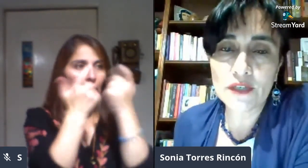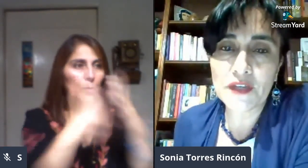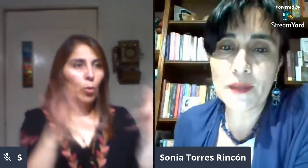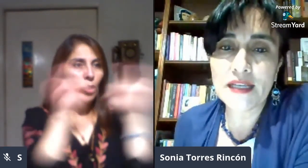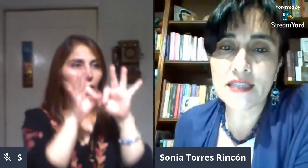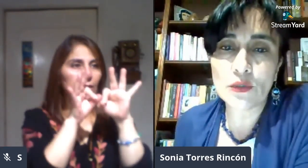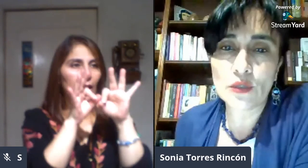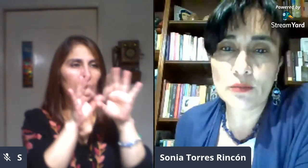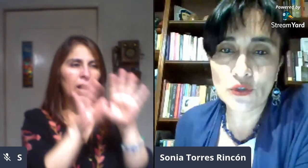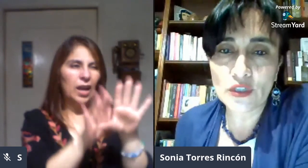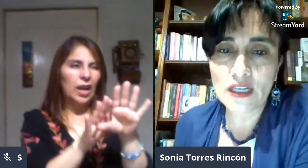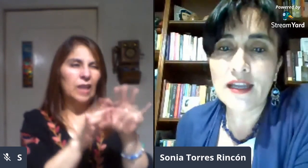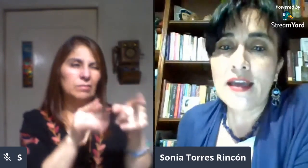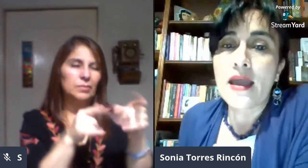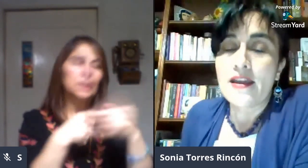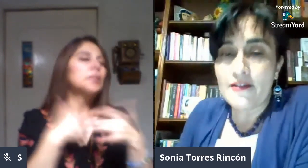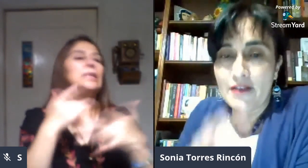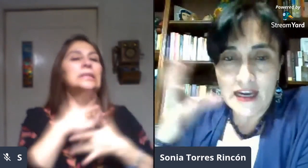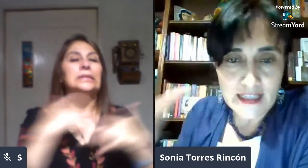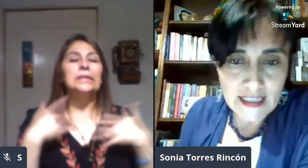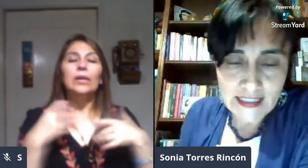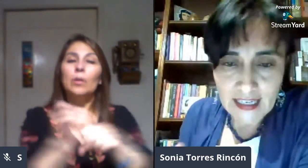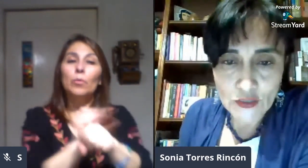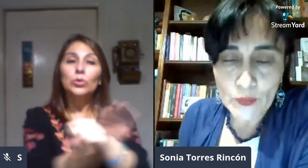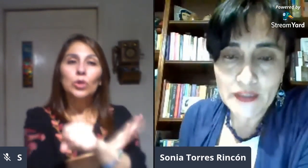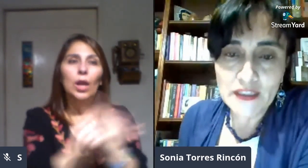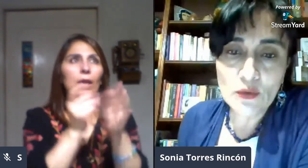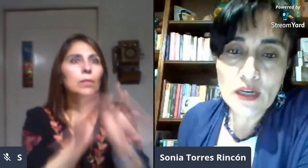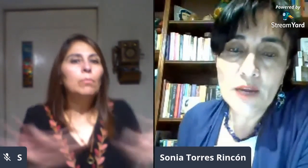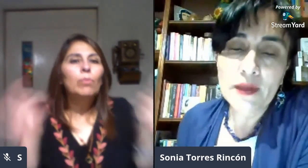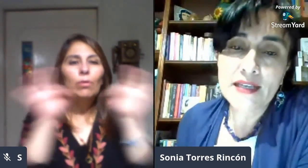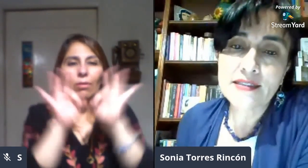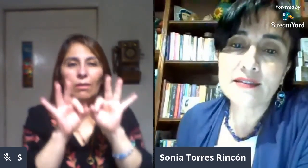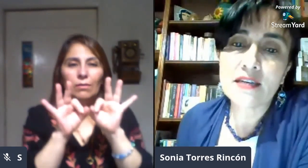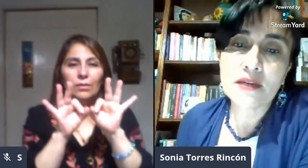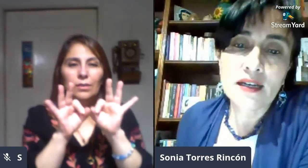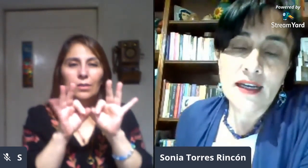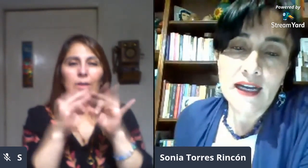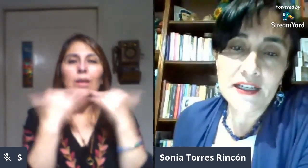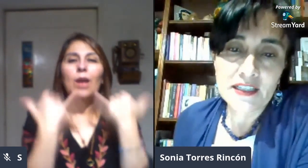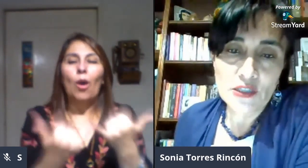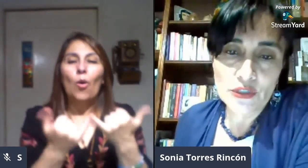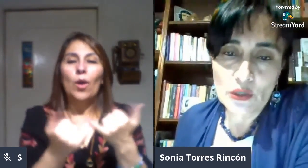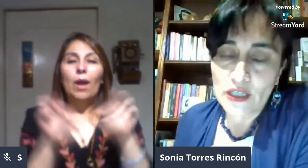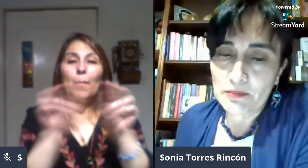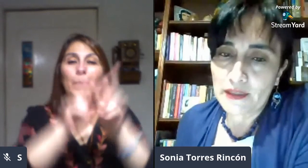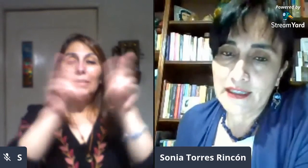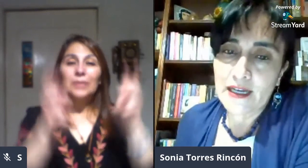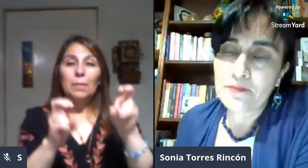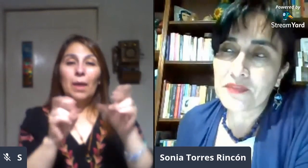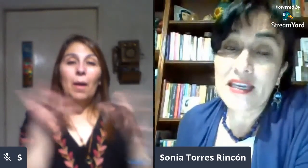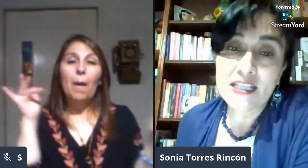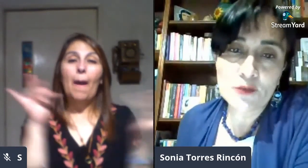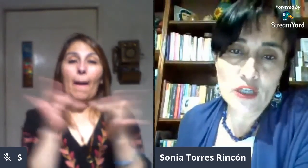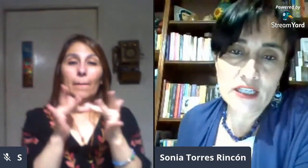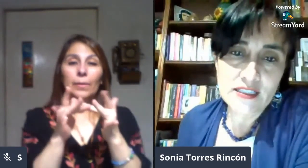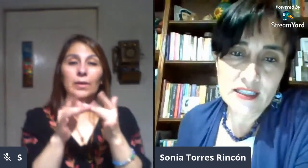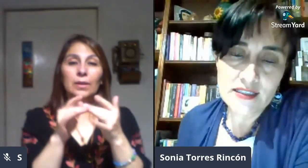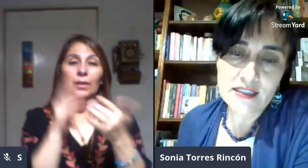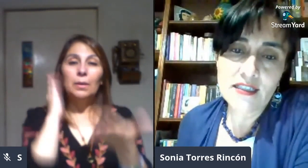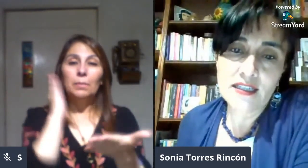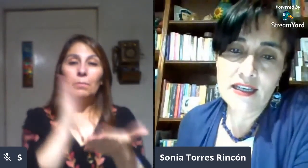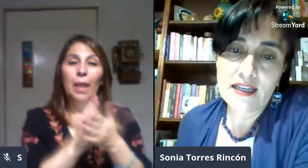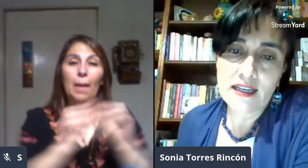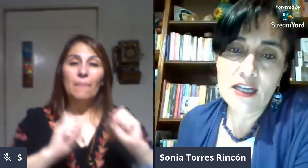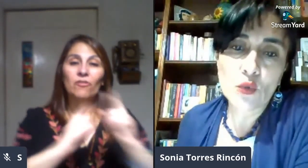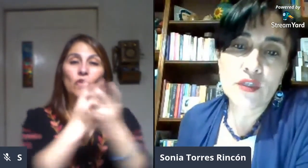¿no? Y es todo el tema de la salud emocional y en este caso particular para este tema alrededor de lo que implican las